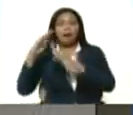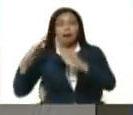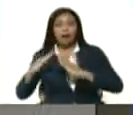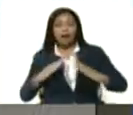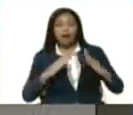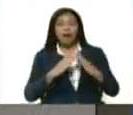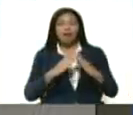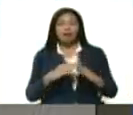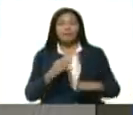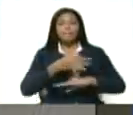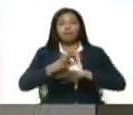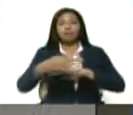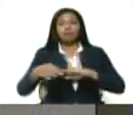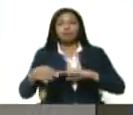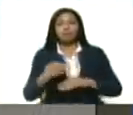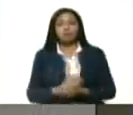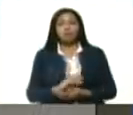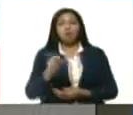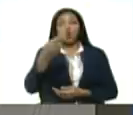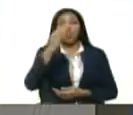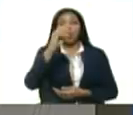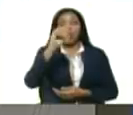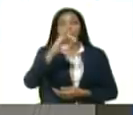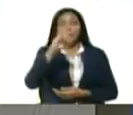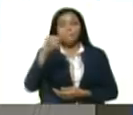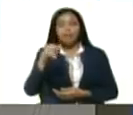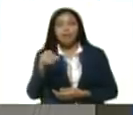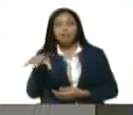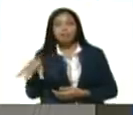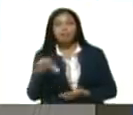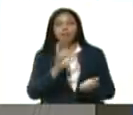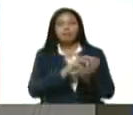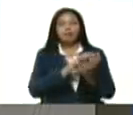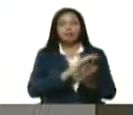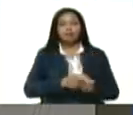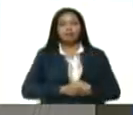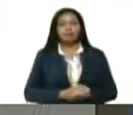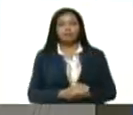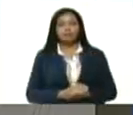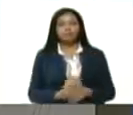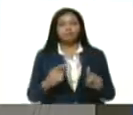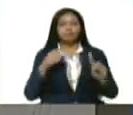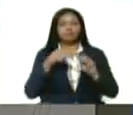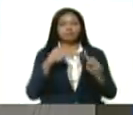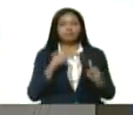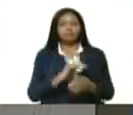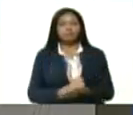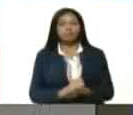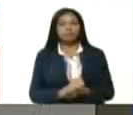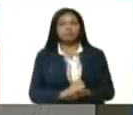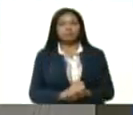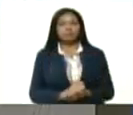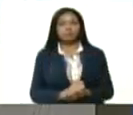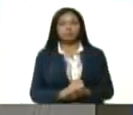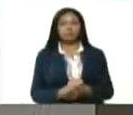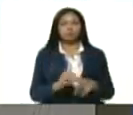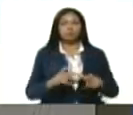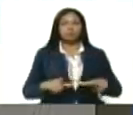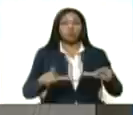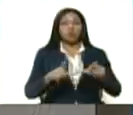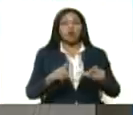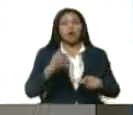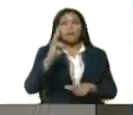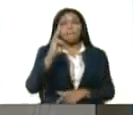el municipio Gómez del estado Nueva Esparta, específicamente en el sector Pedro